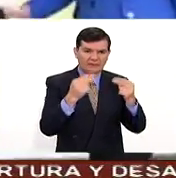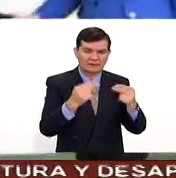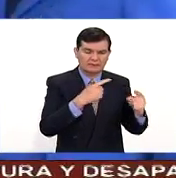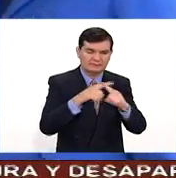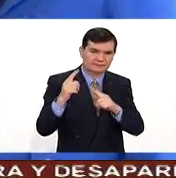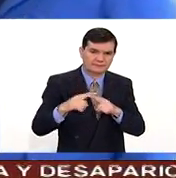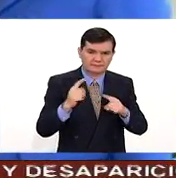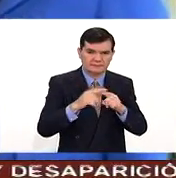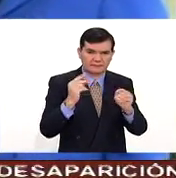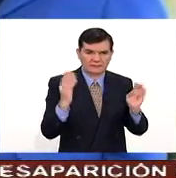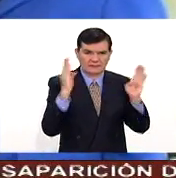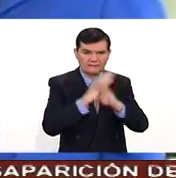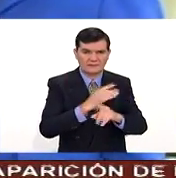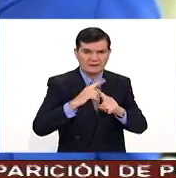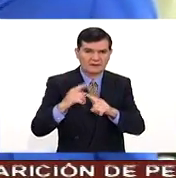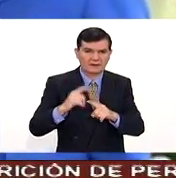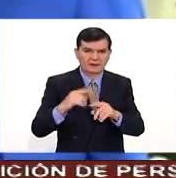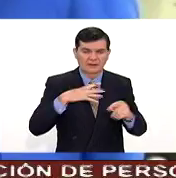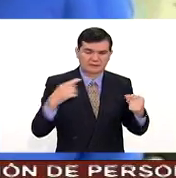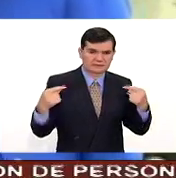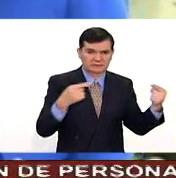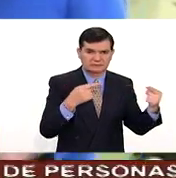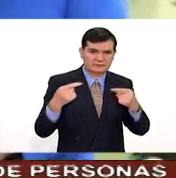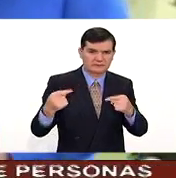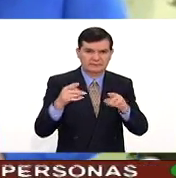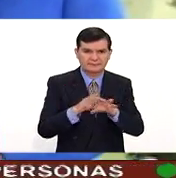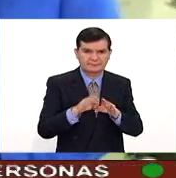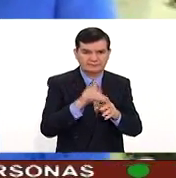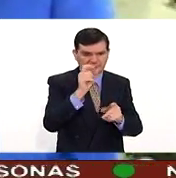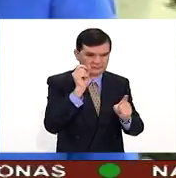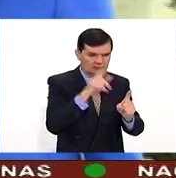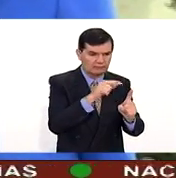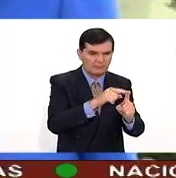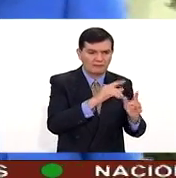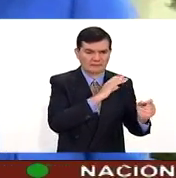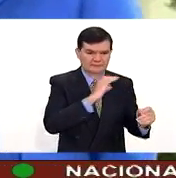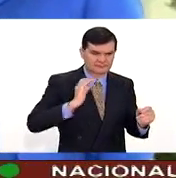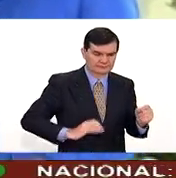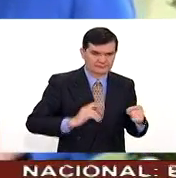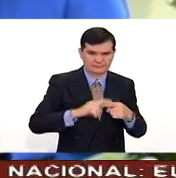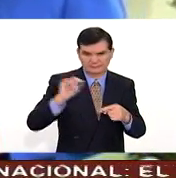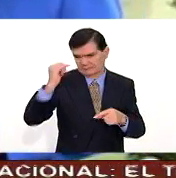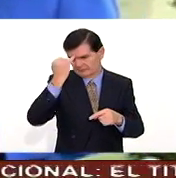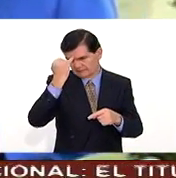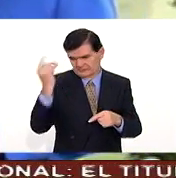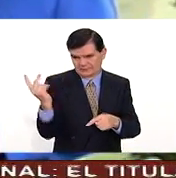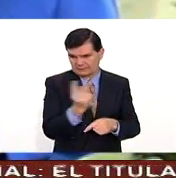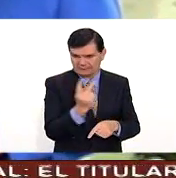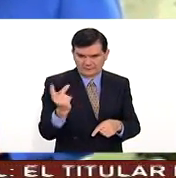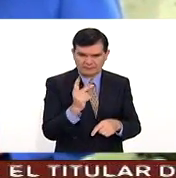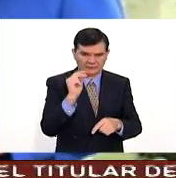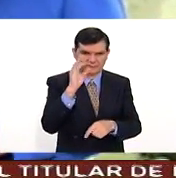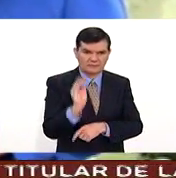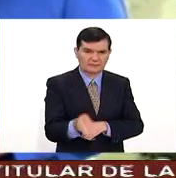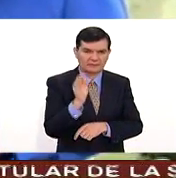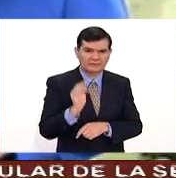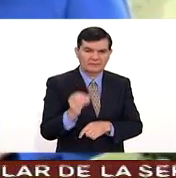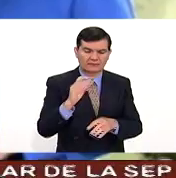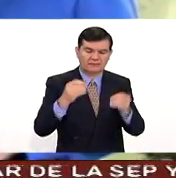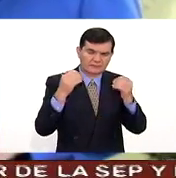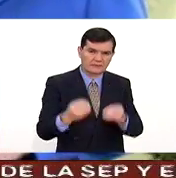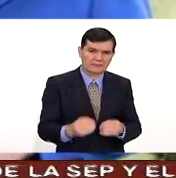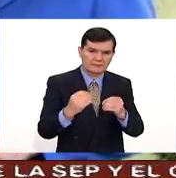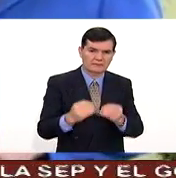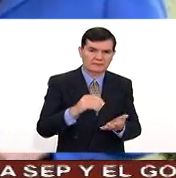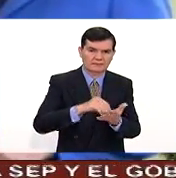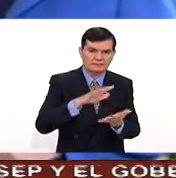diferencias irreconciliables entre algunos grupos, en particular entre China e India, que no están dispuestos a que los compromisos